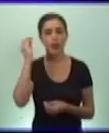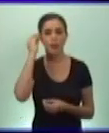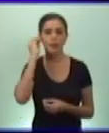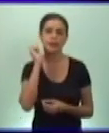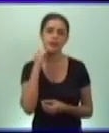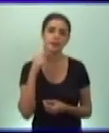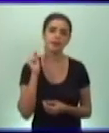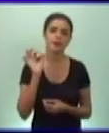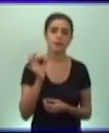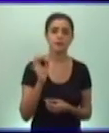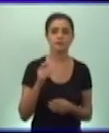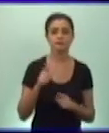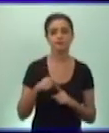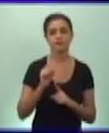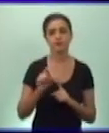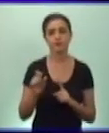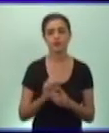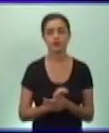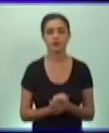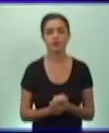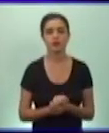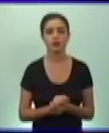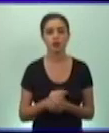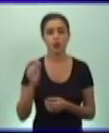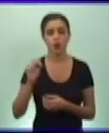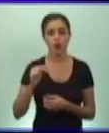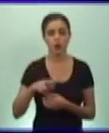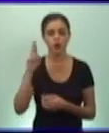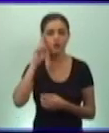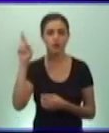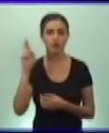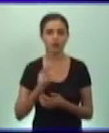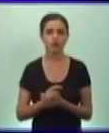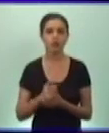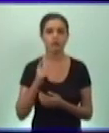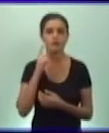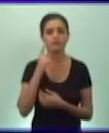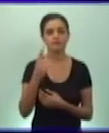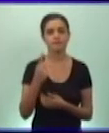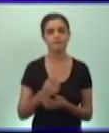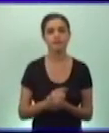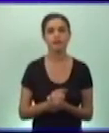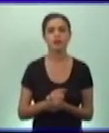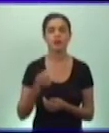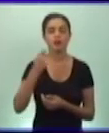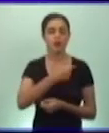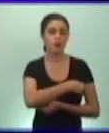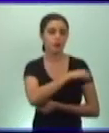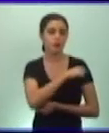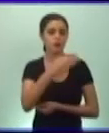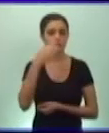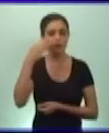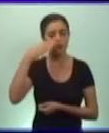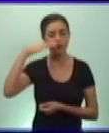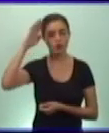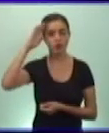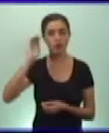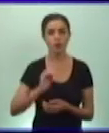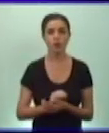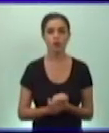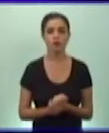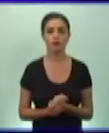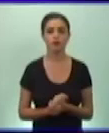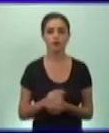texto de la asignatura aparecen muchos elementos. Hoy recordar que vimos la población cubana, que vimos elementos del envejecimiento poblacional en